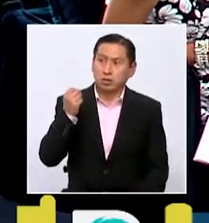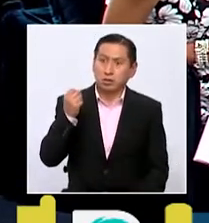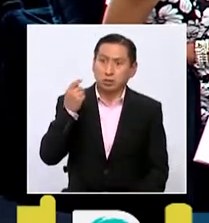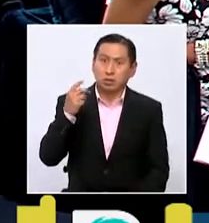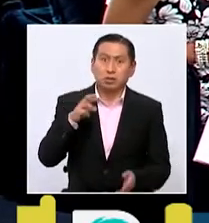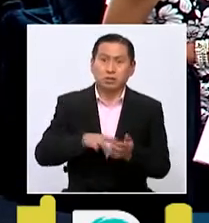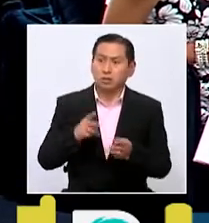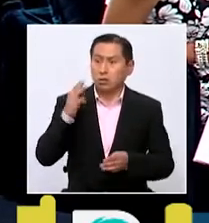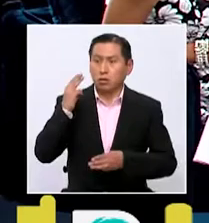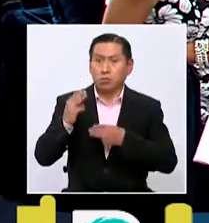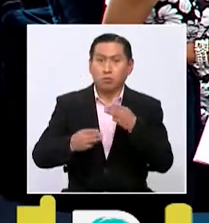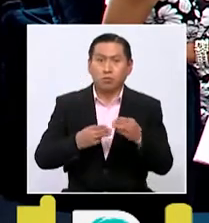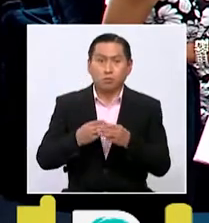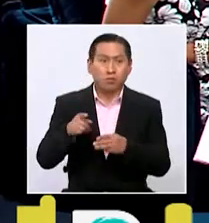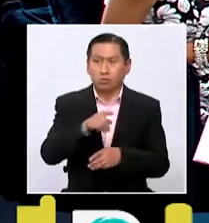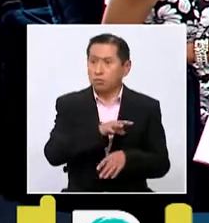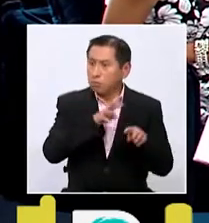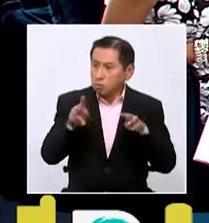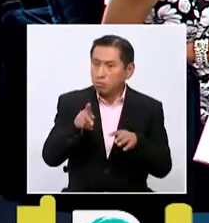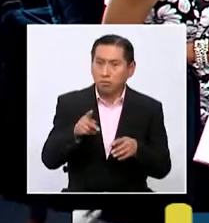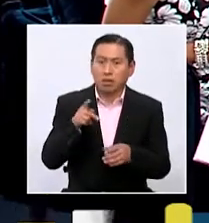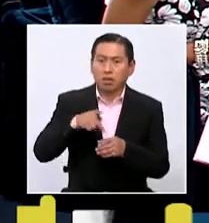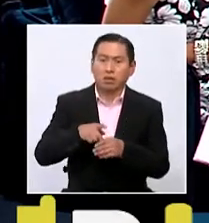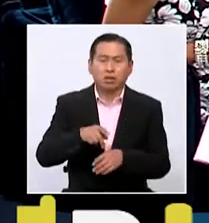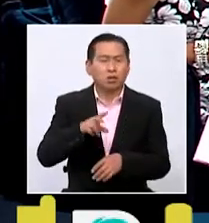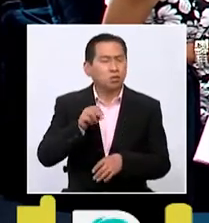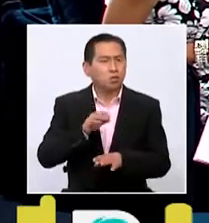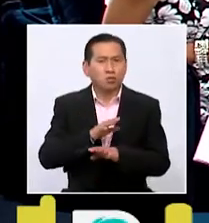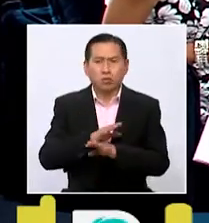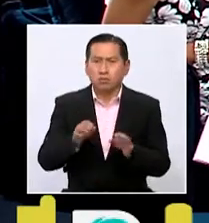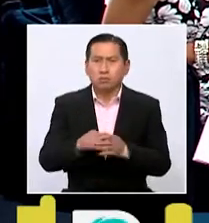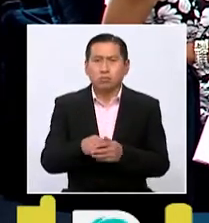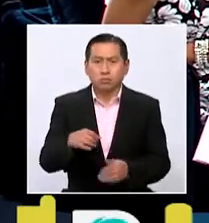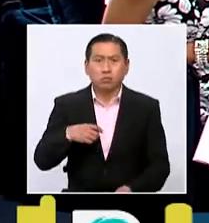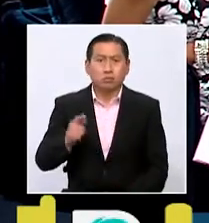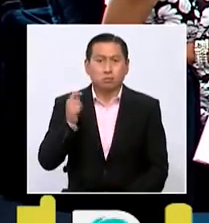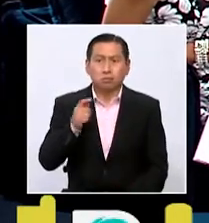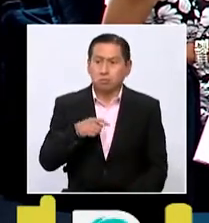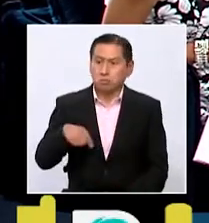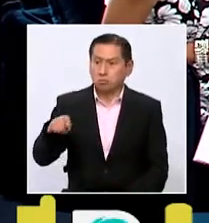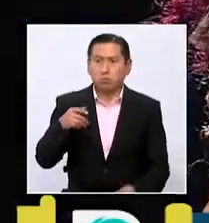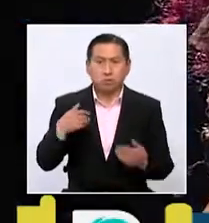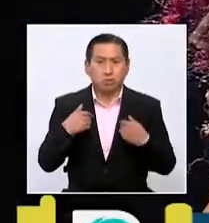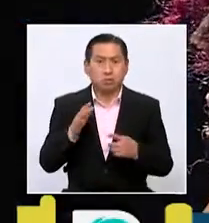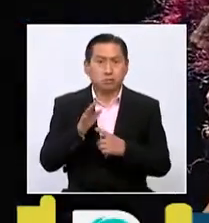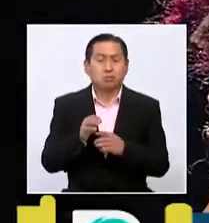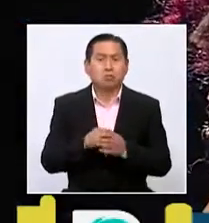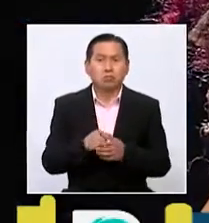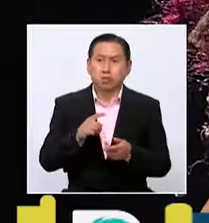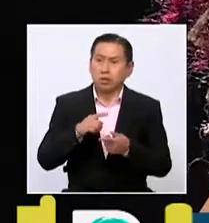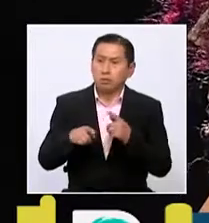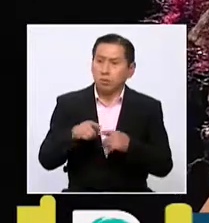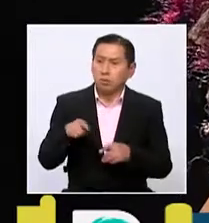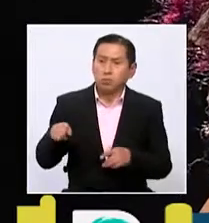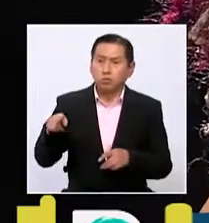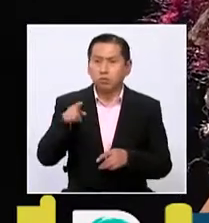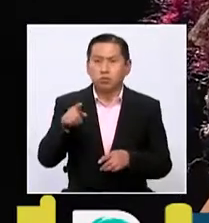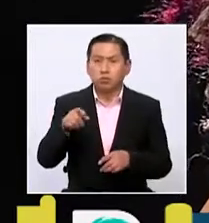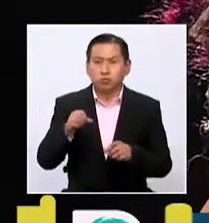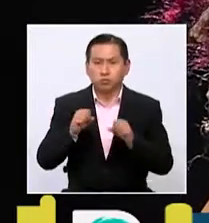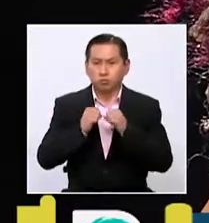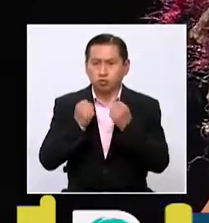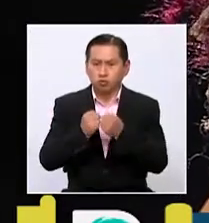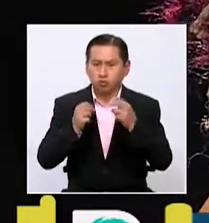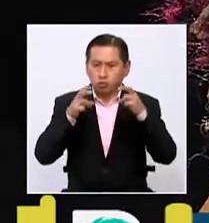que es un mundo en el cual no se debe estar ni participar. Y tengo testimonio de ello, de amigos,